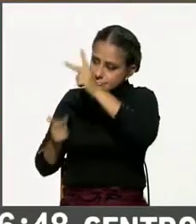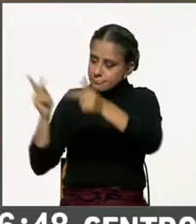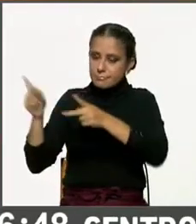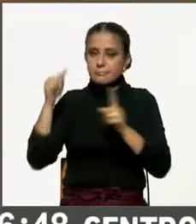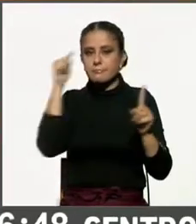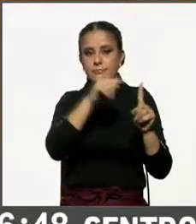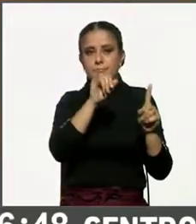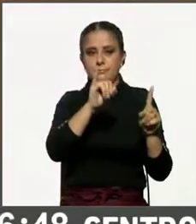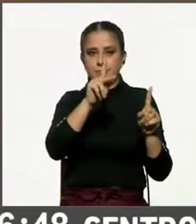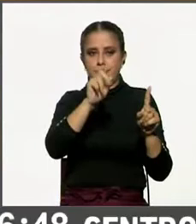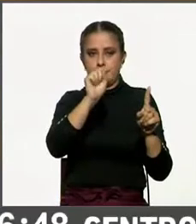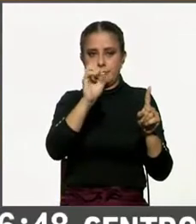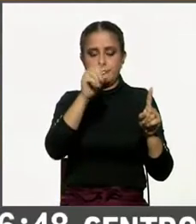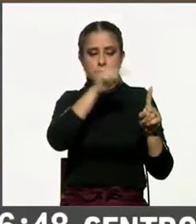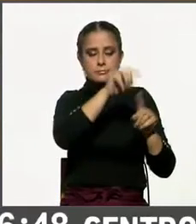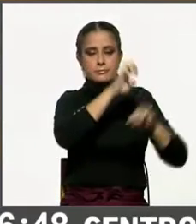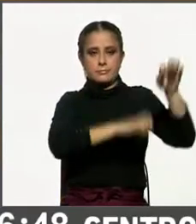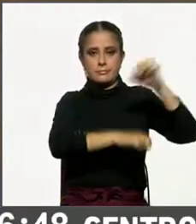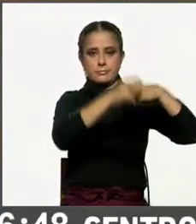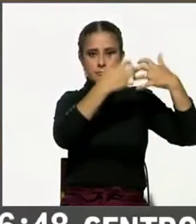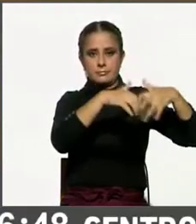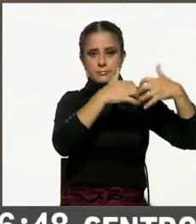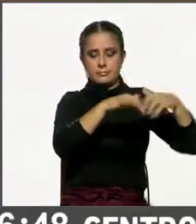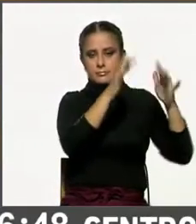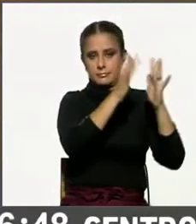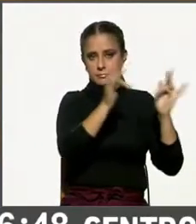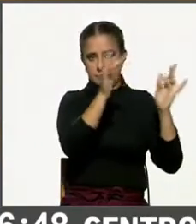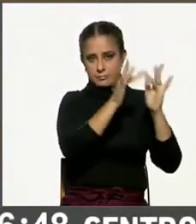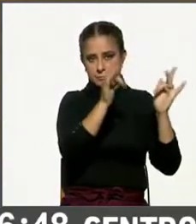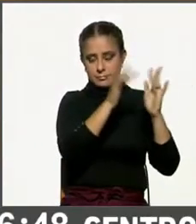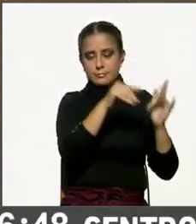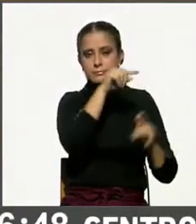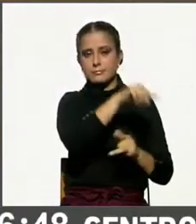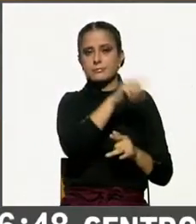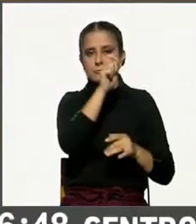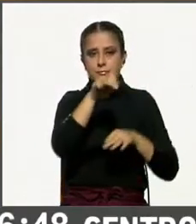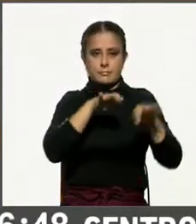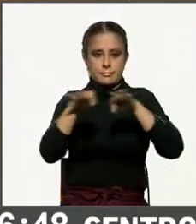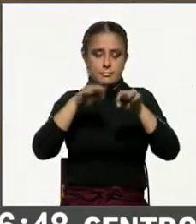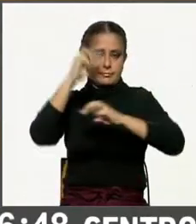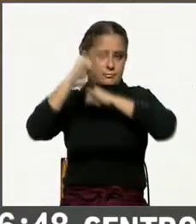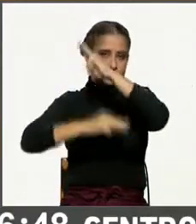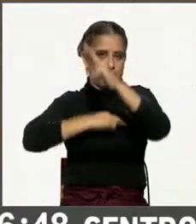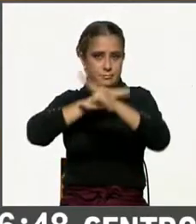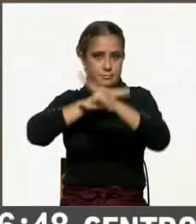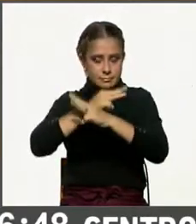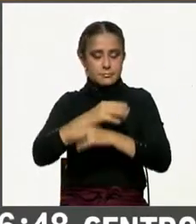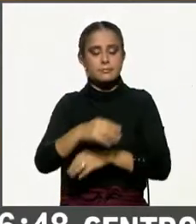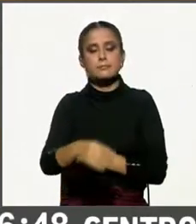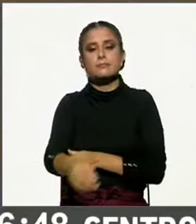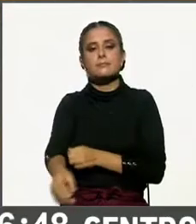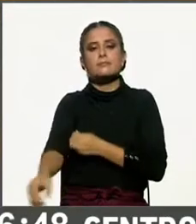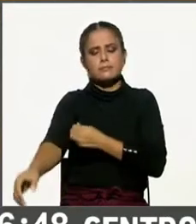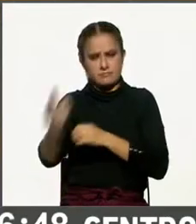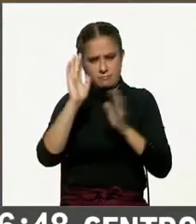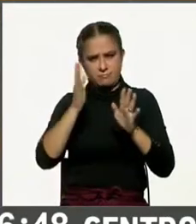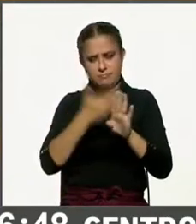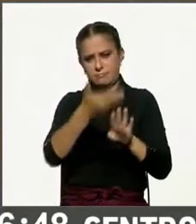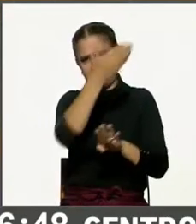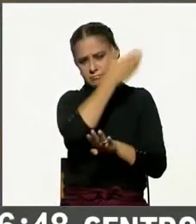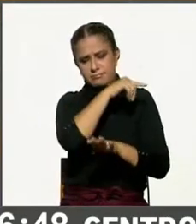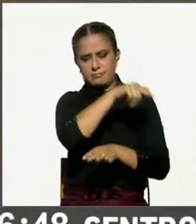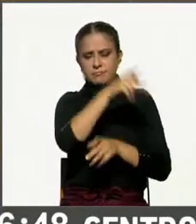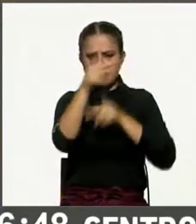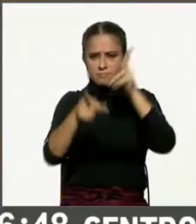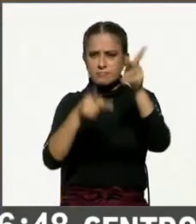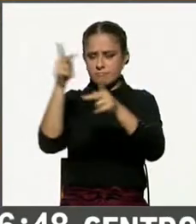empresa francesa que opera o que funciona a nivel global. Ya hemos reportado datos de este estudio en